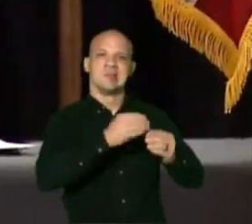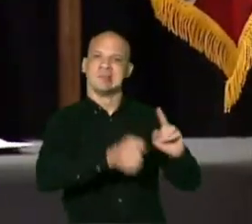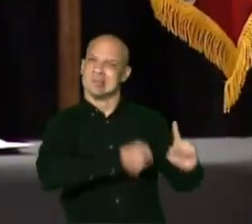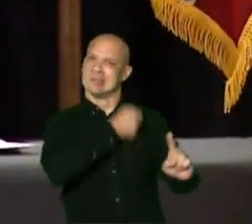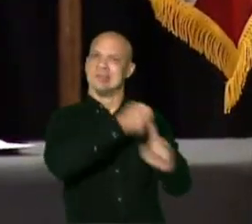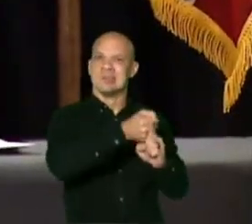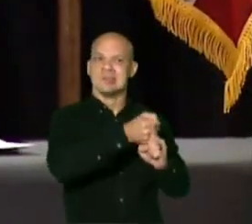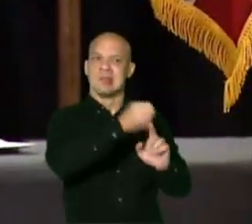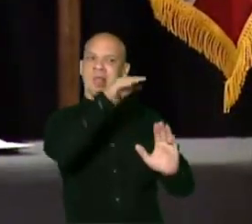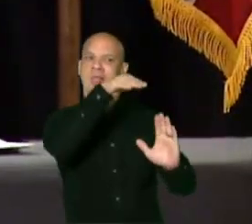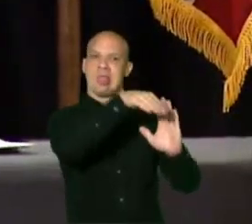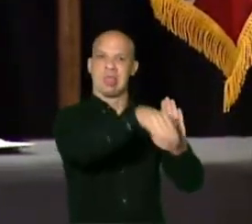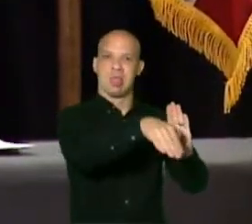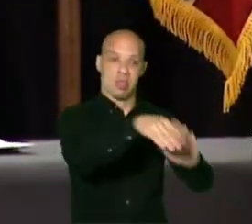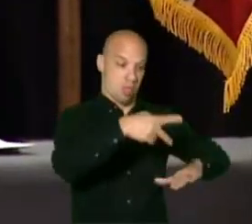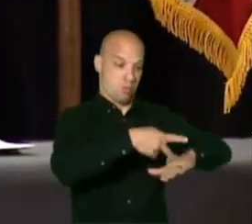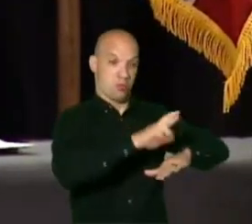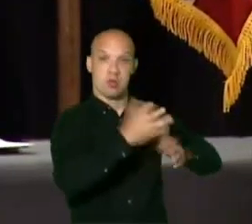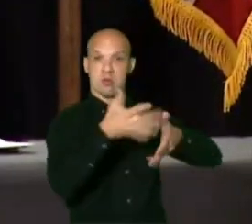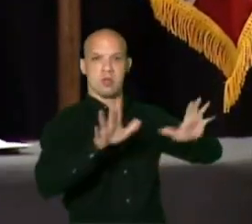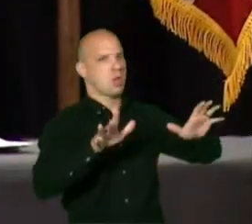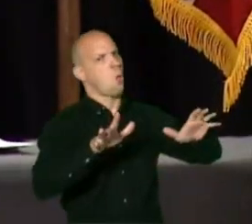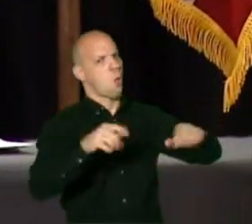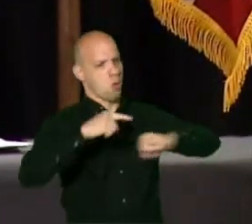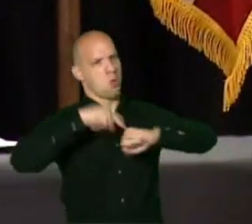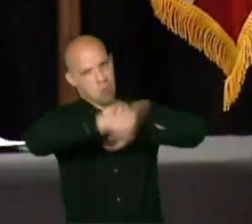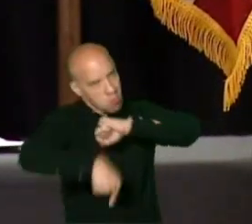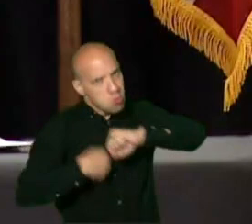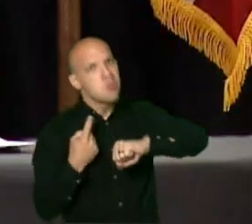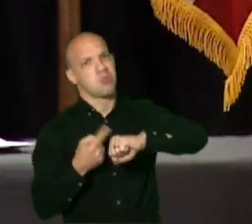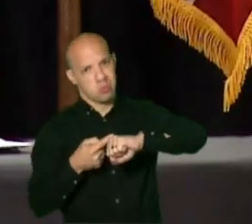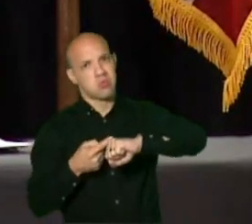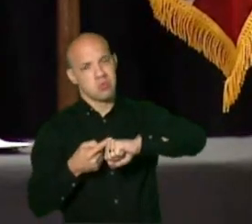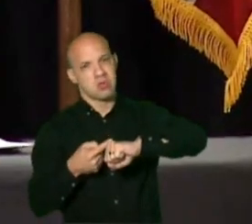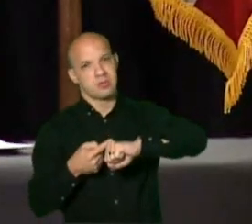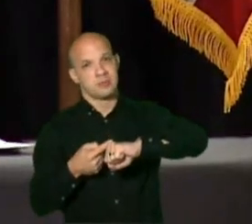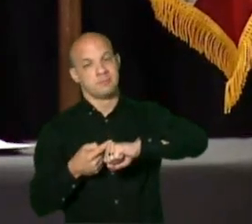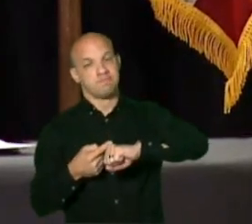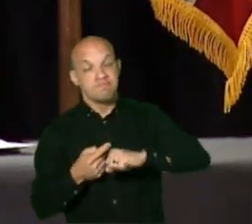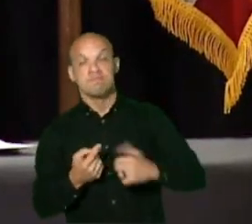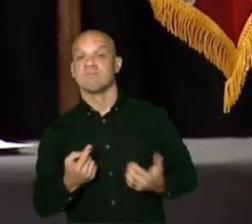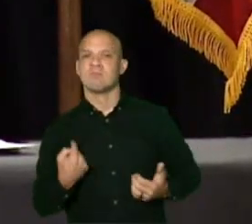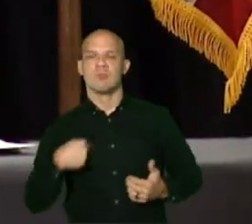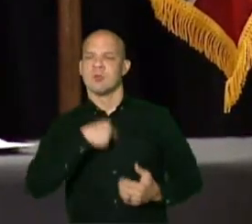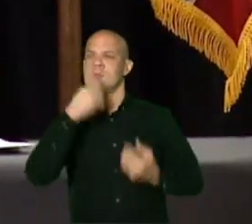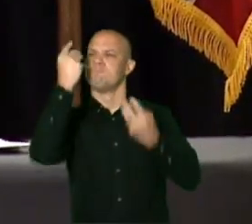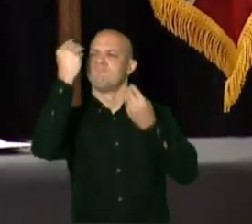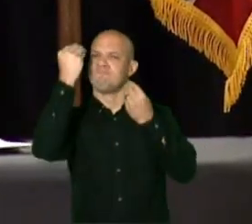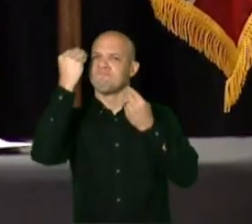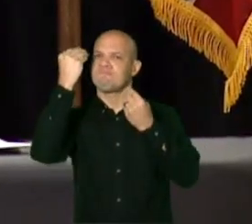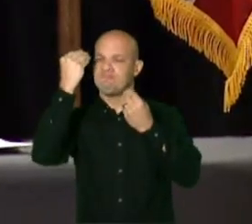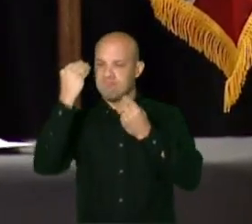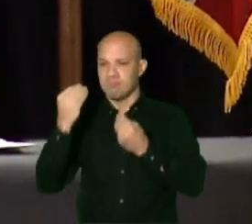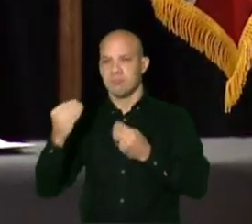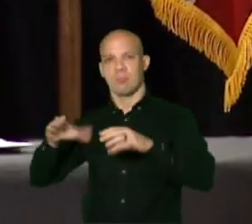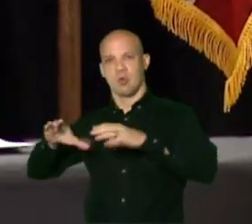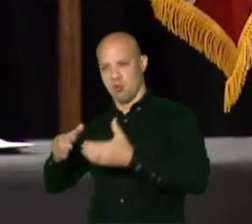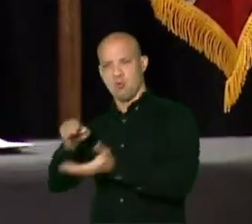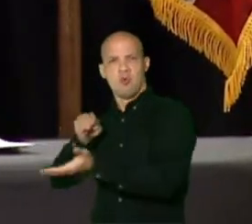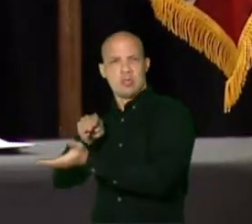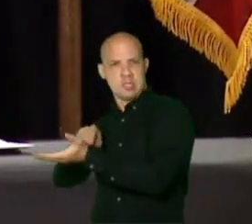pandemia, no solamente en Puerto Rico, sino alrededor del mundo entero. Tomando en cuenta las recomendaciones tanto del